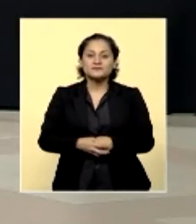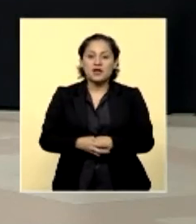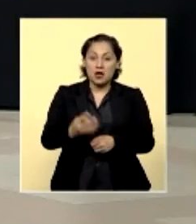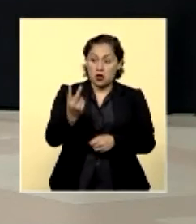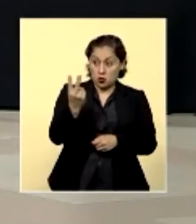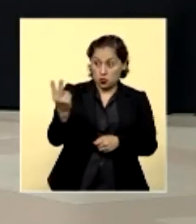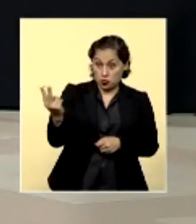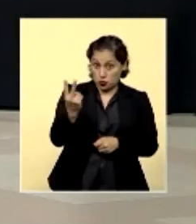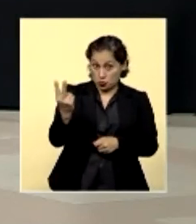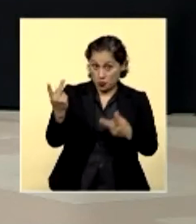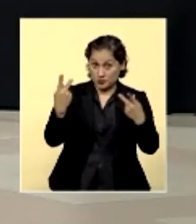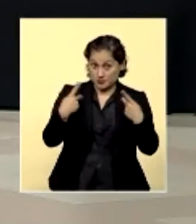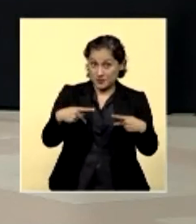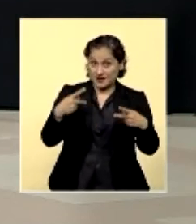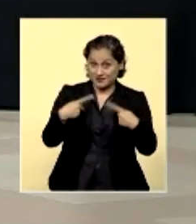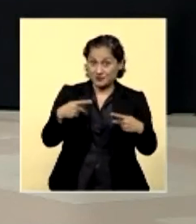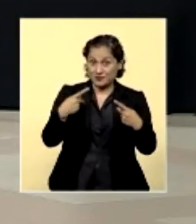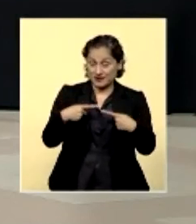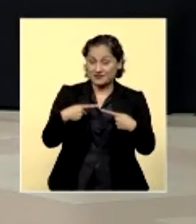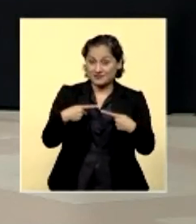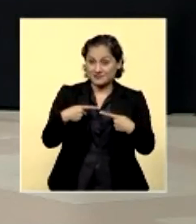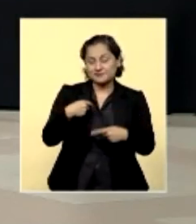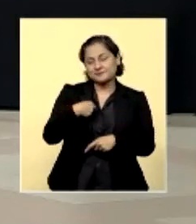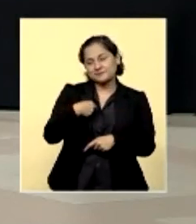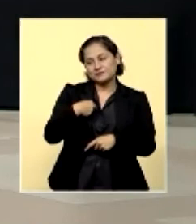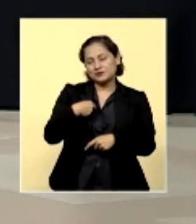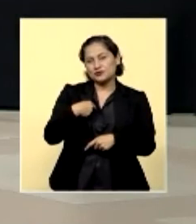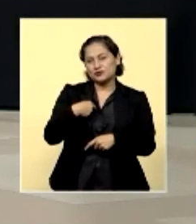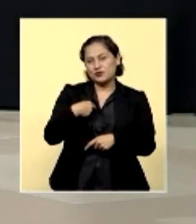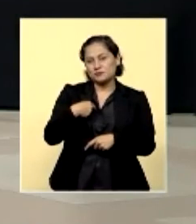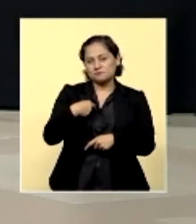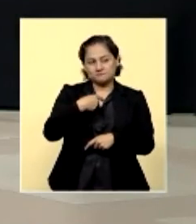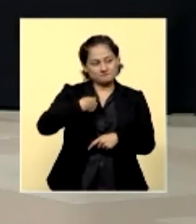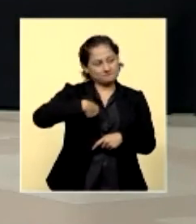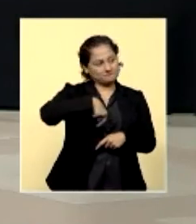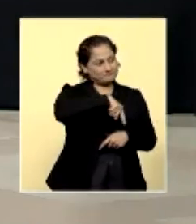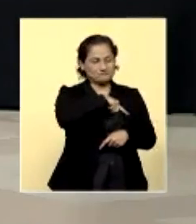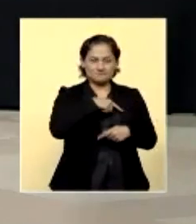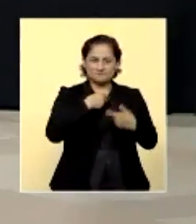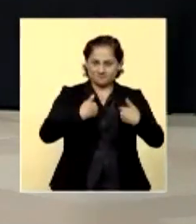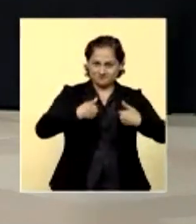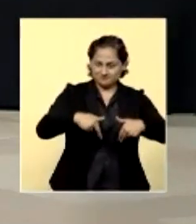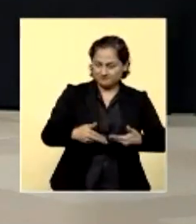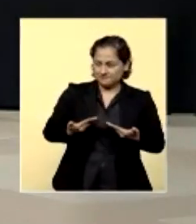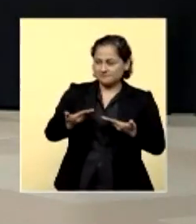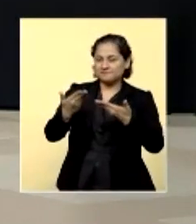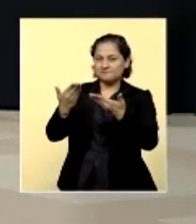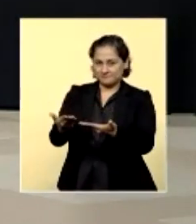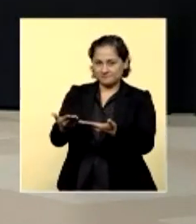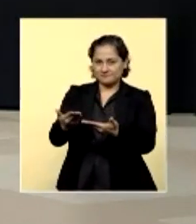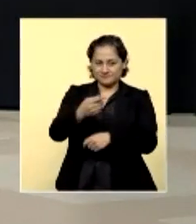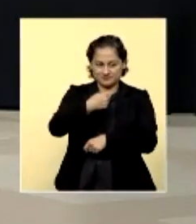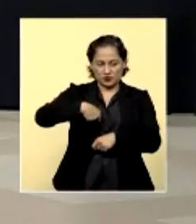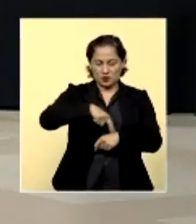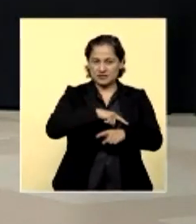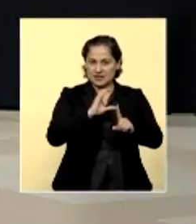dos compañeros. Yo dejo mi nombre de todos. Yo les dejo a nombre de todos. Los miembros de la comisión. Los miembros de la